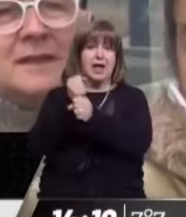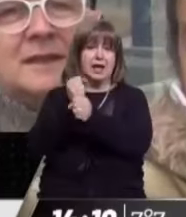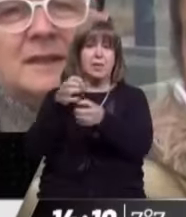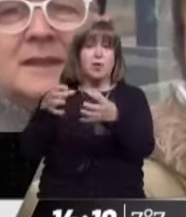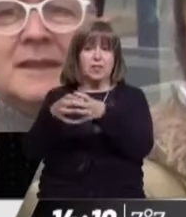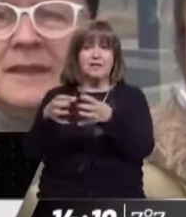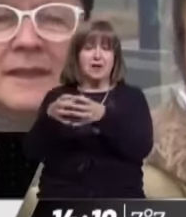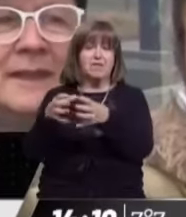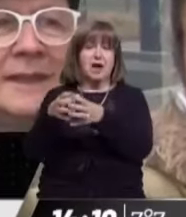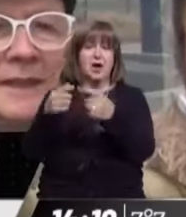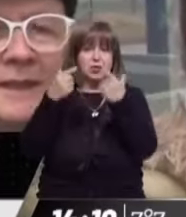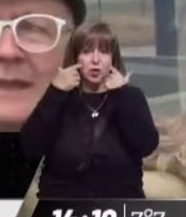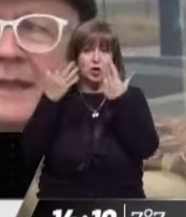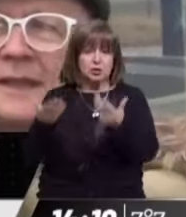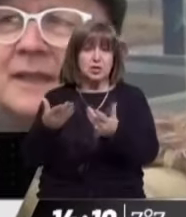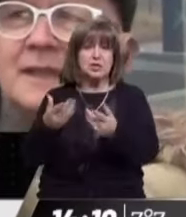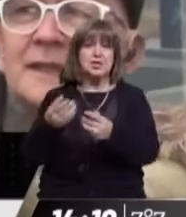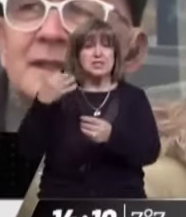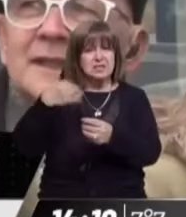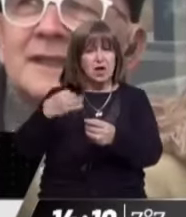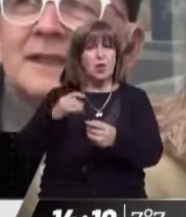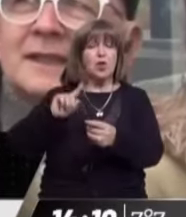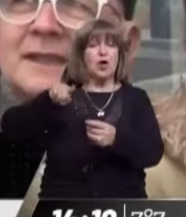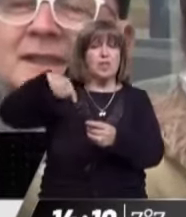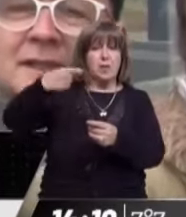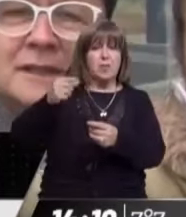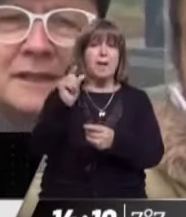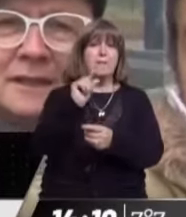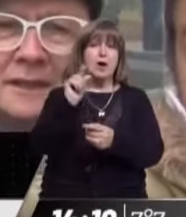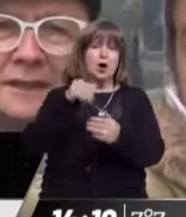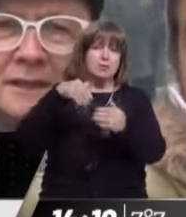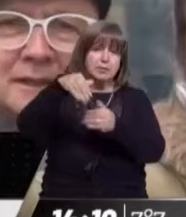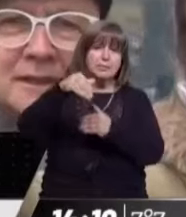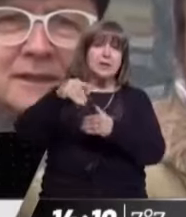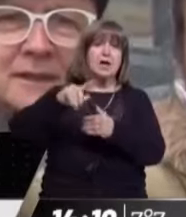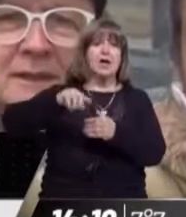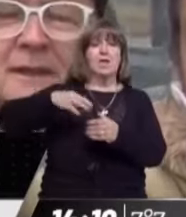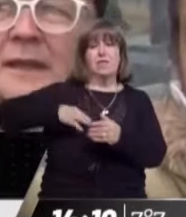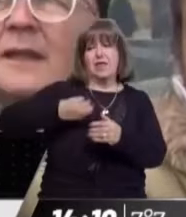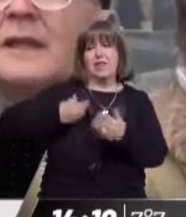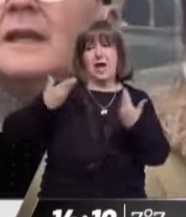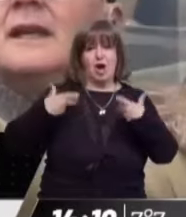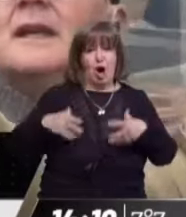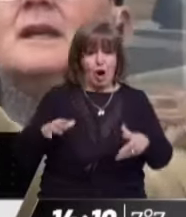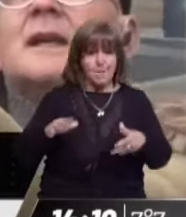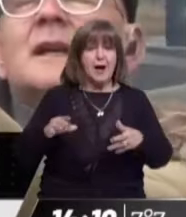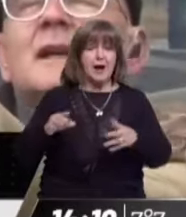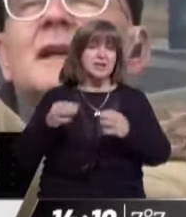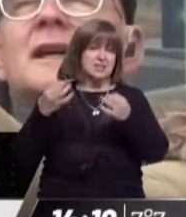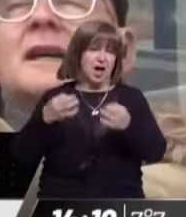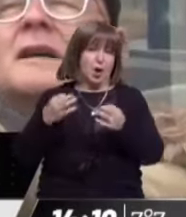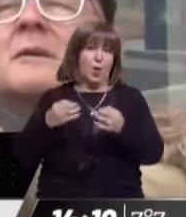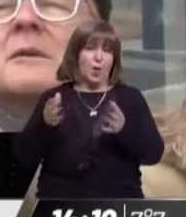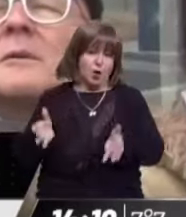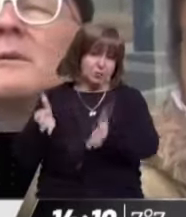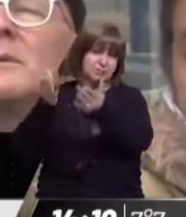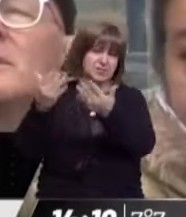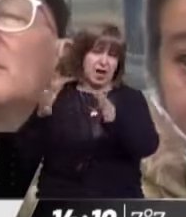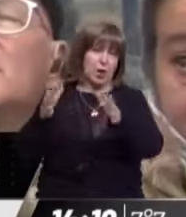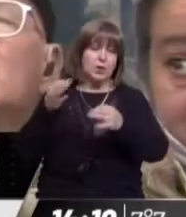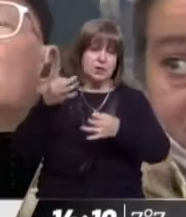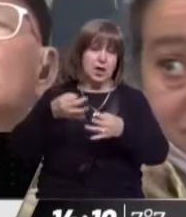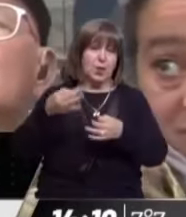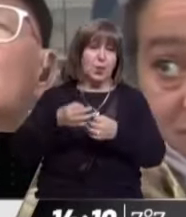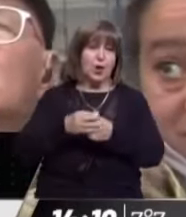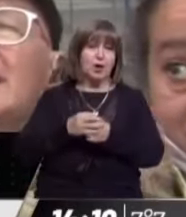su inocencia. Van a volver a la vida normal dentro de muy poco. Tarde o temprano más temprano que tarde, van a volver a la vida normal